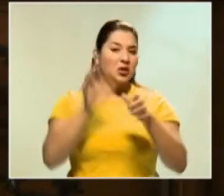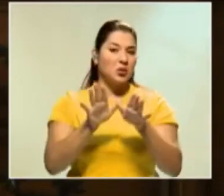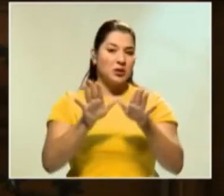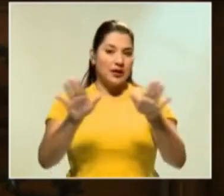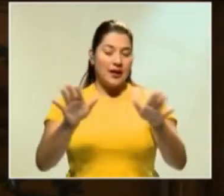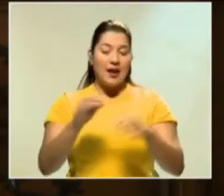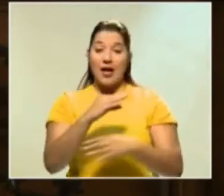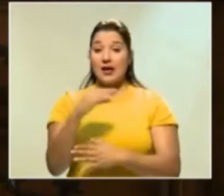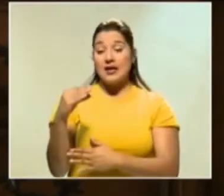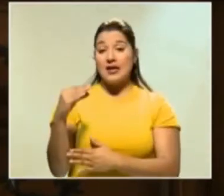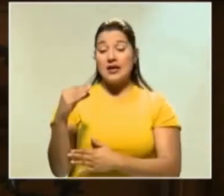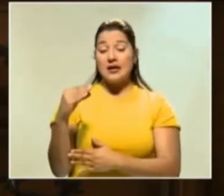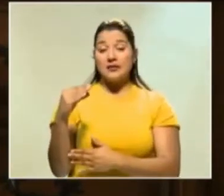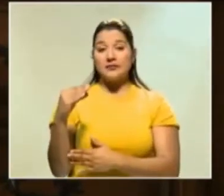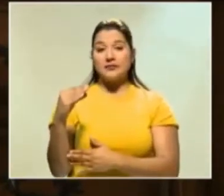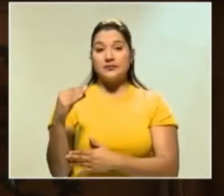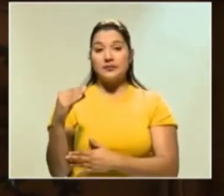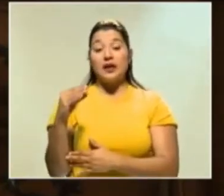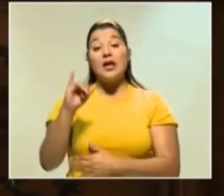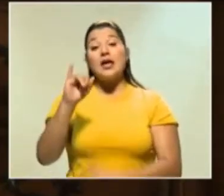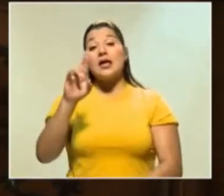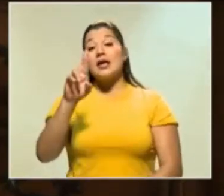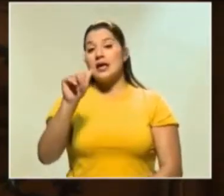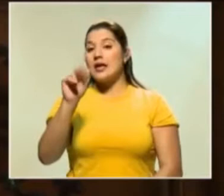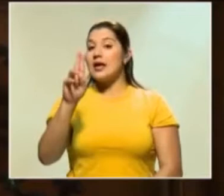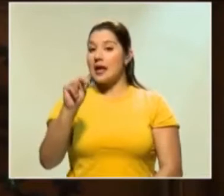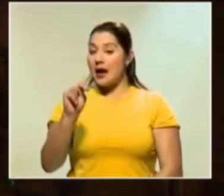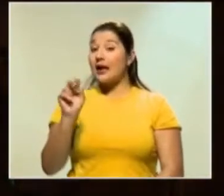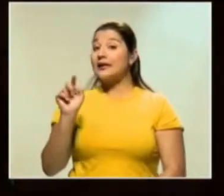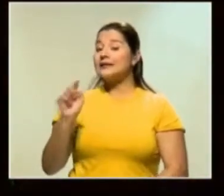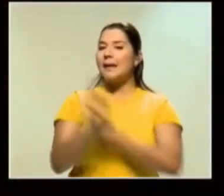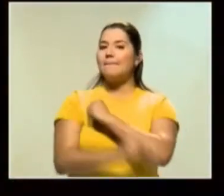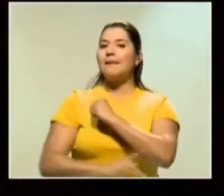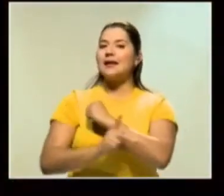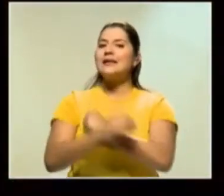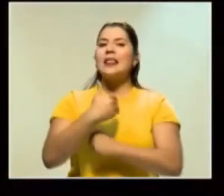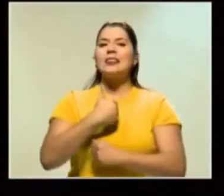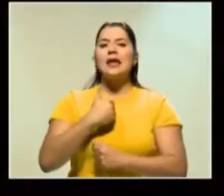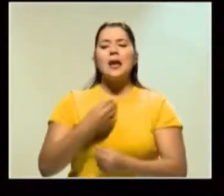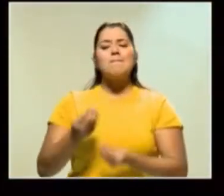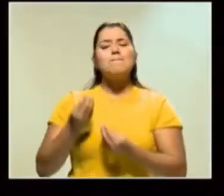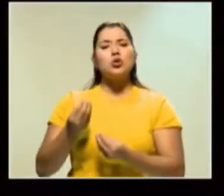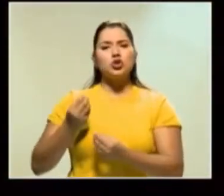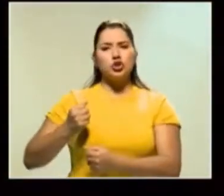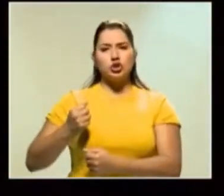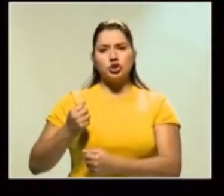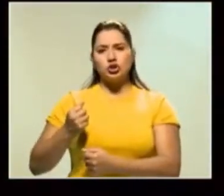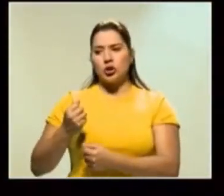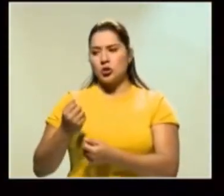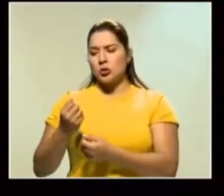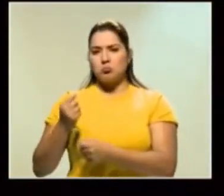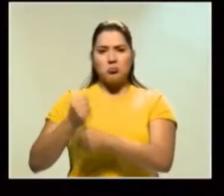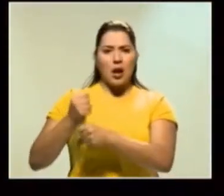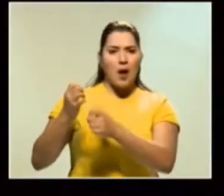y si bien es cierto, Irán es un país que tiene muchos recursos militares, y lo han dicho y lo